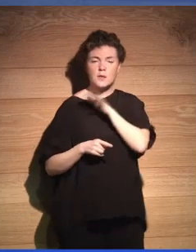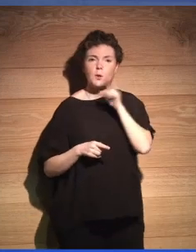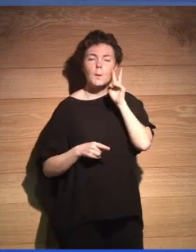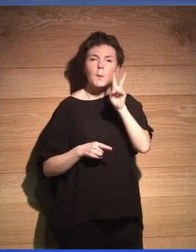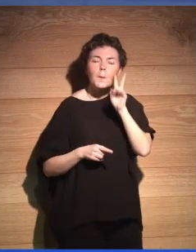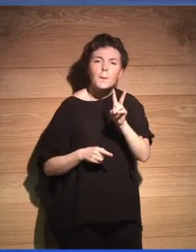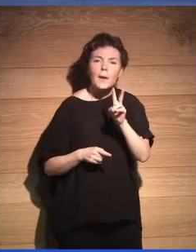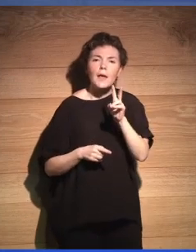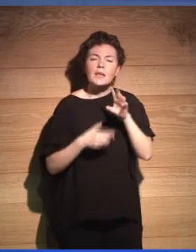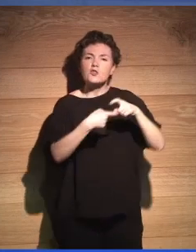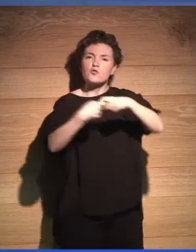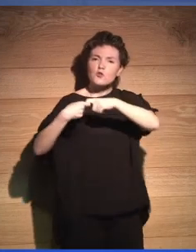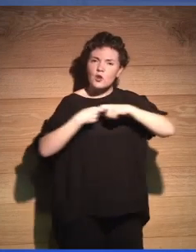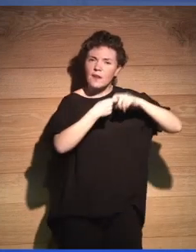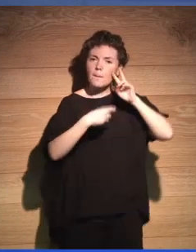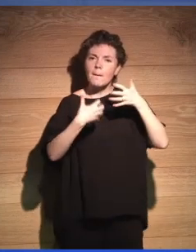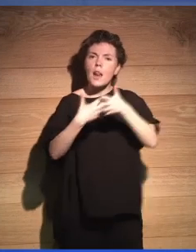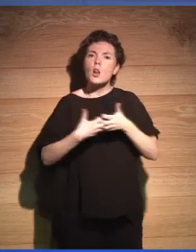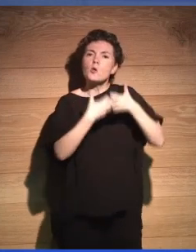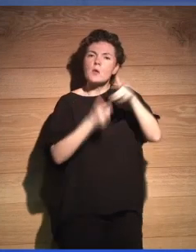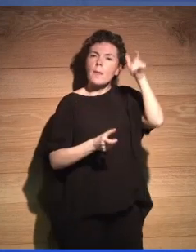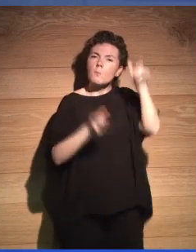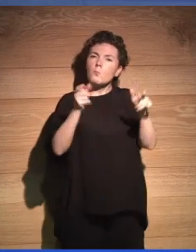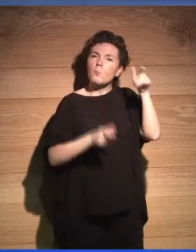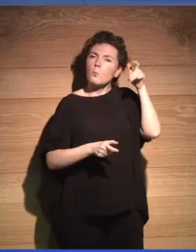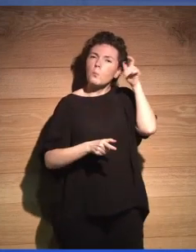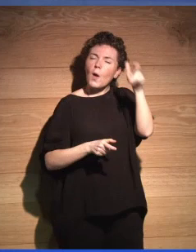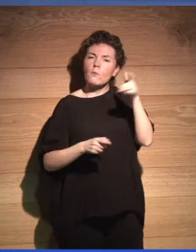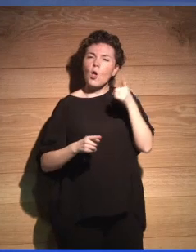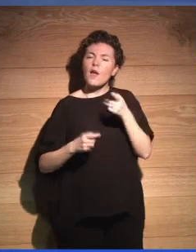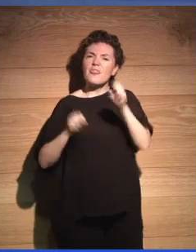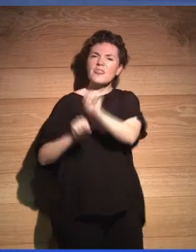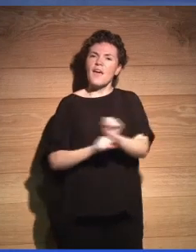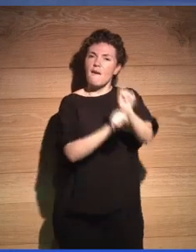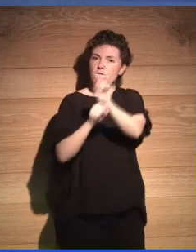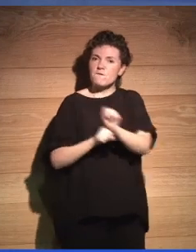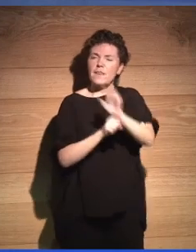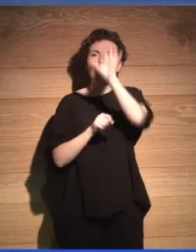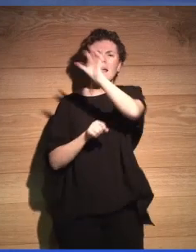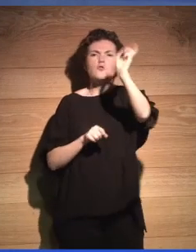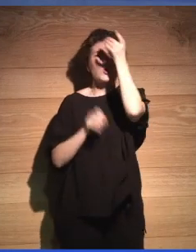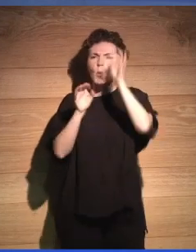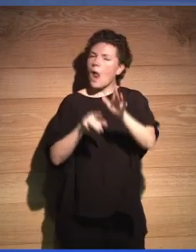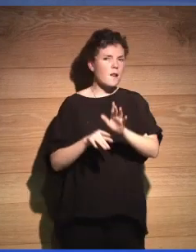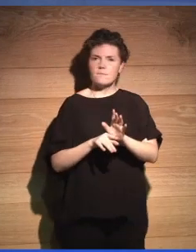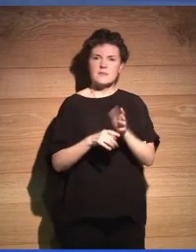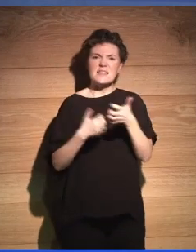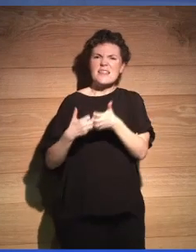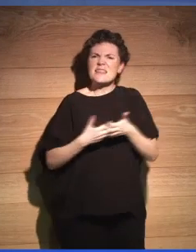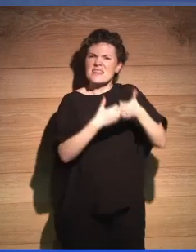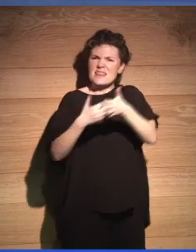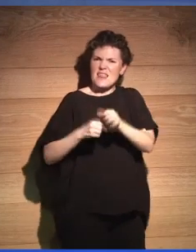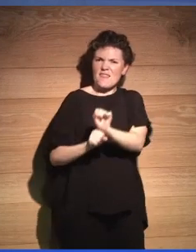la solidaridad y la lucha de un pueblo que se estaba defendiendo como en ningún otro país contra lo que